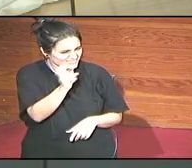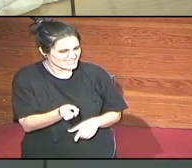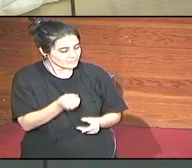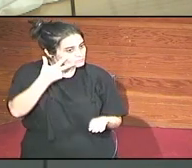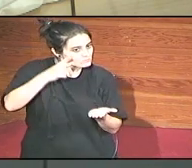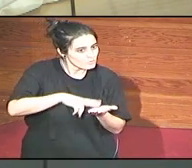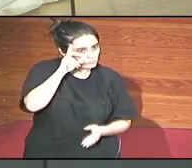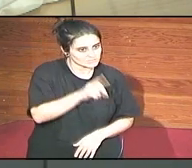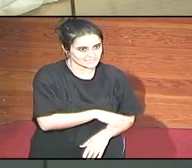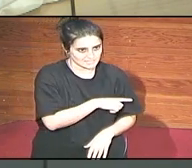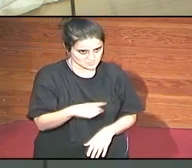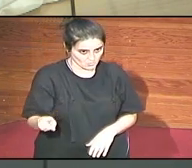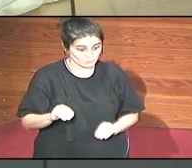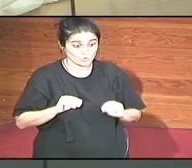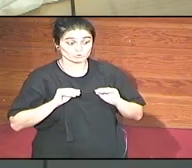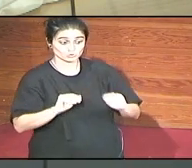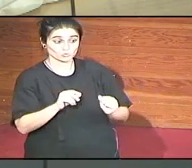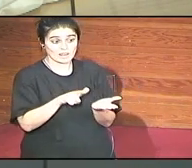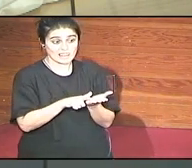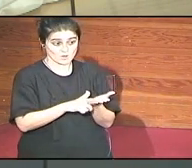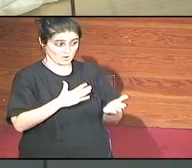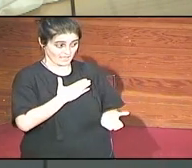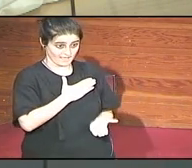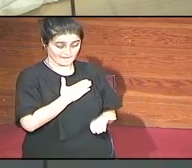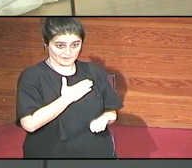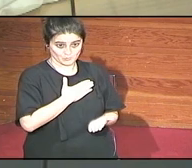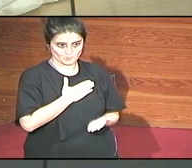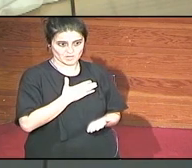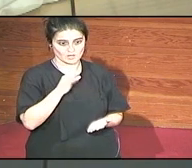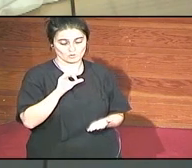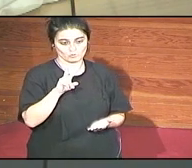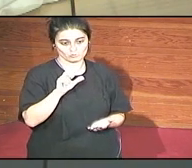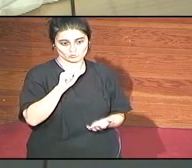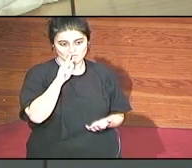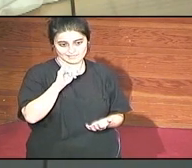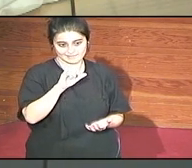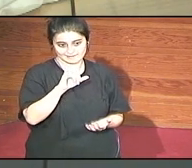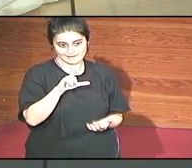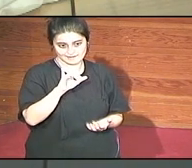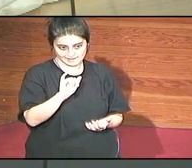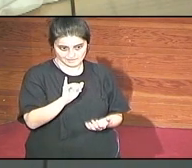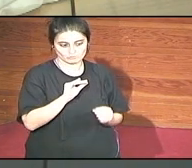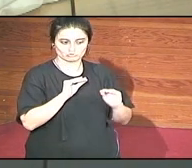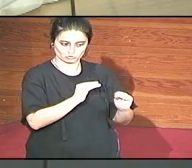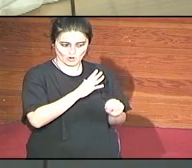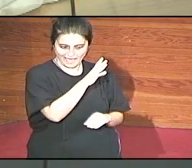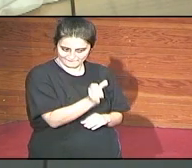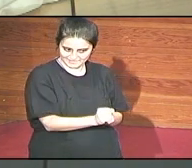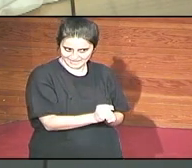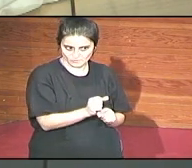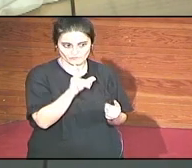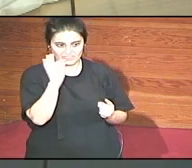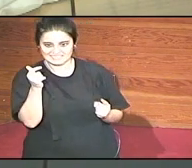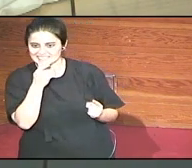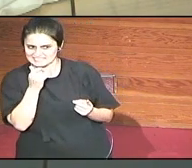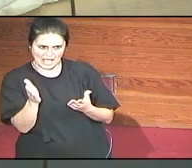francás diferentes del swahili que es el único caso africano del francés y del inglés si hay más presencia de estas lenguas en la educación